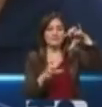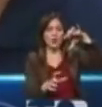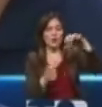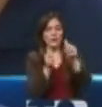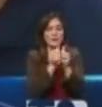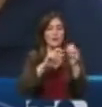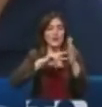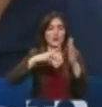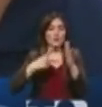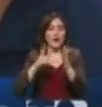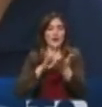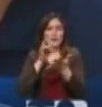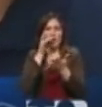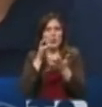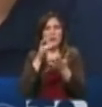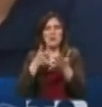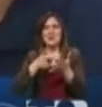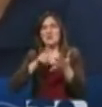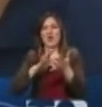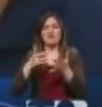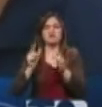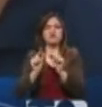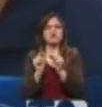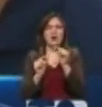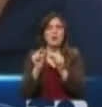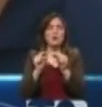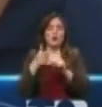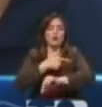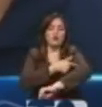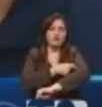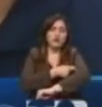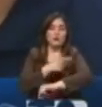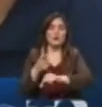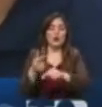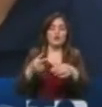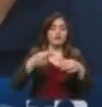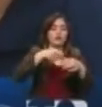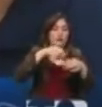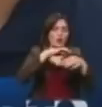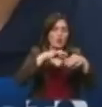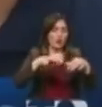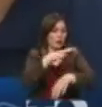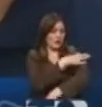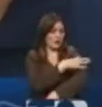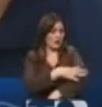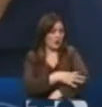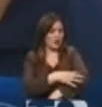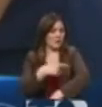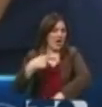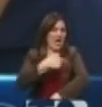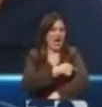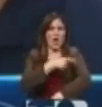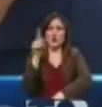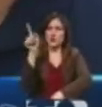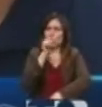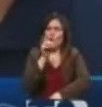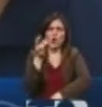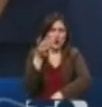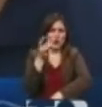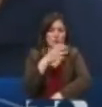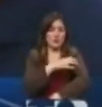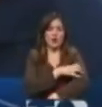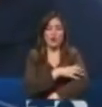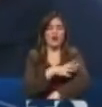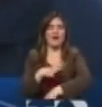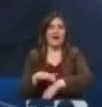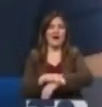a través de la piel por ultrasonido. ¿Qué quiere decir esto? Que no invadimos a la piel, al ser humano, de una manera dolorosa, lo